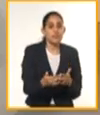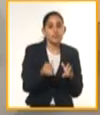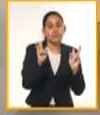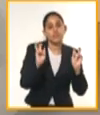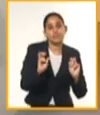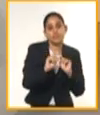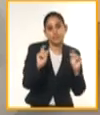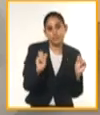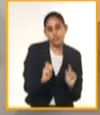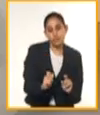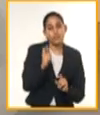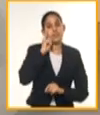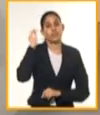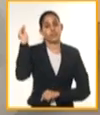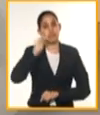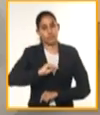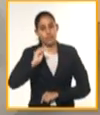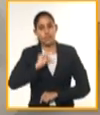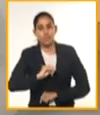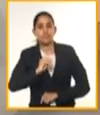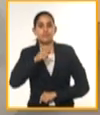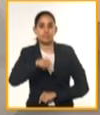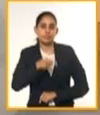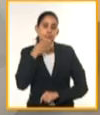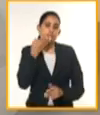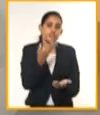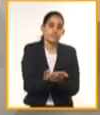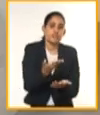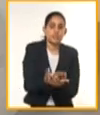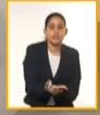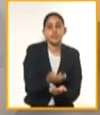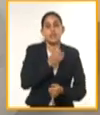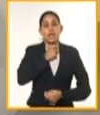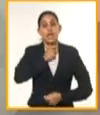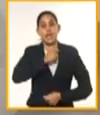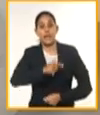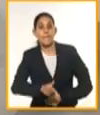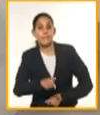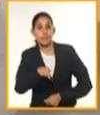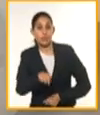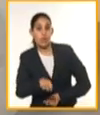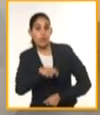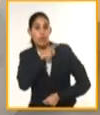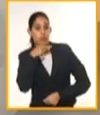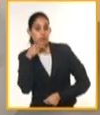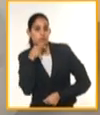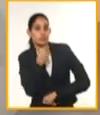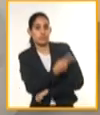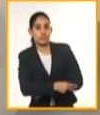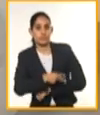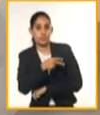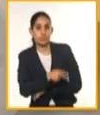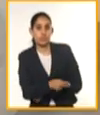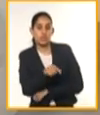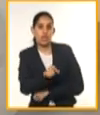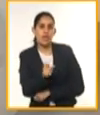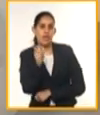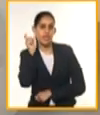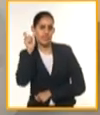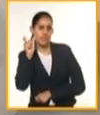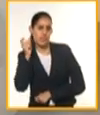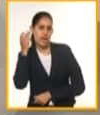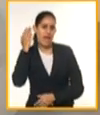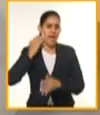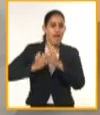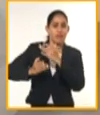bueno, conocemos, exigió desde que al menos voy a ubicar la fecha del 2007, cuando